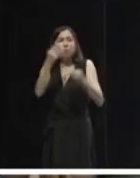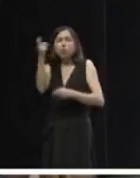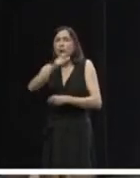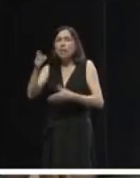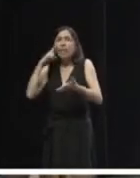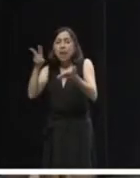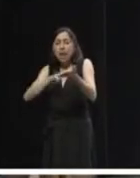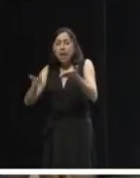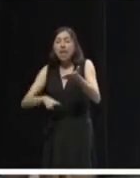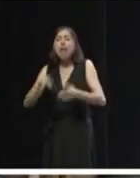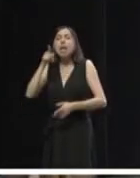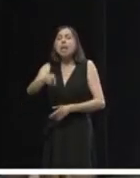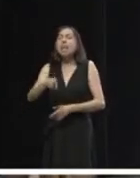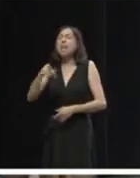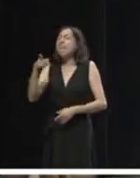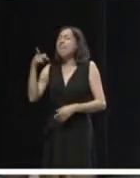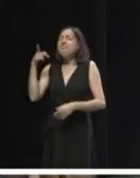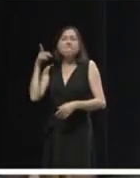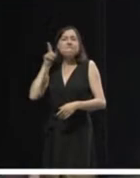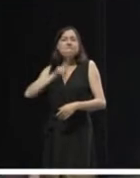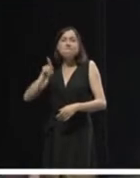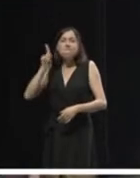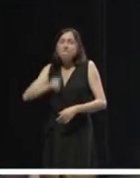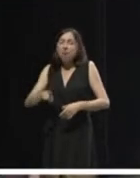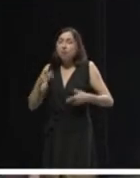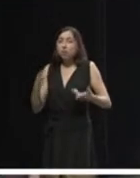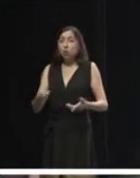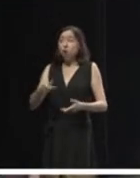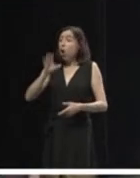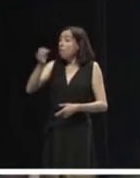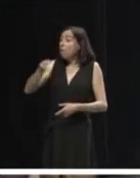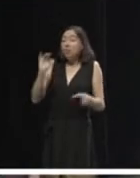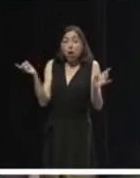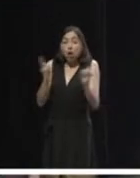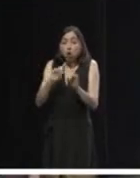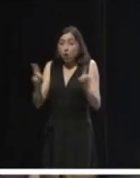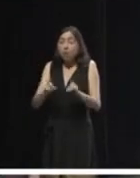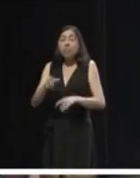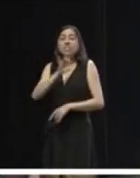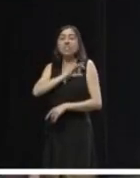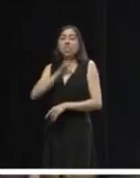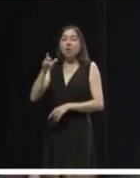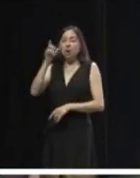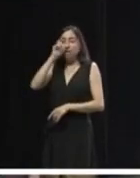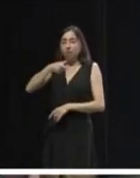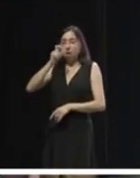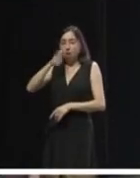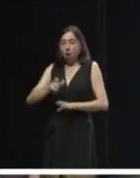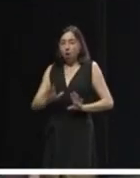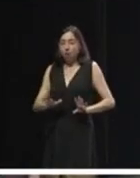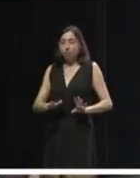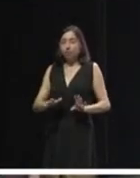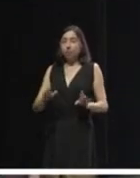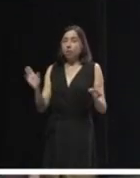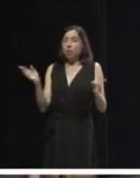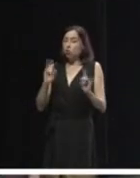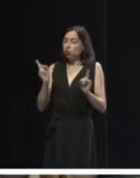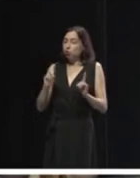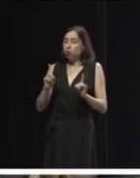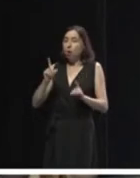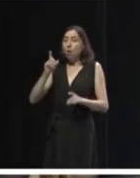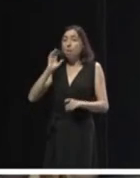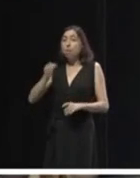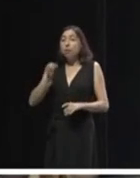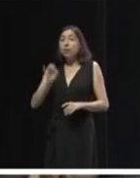es radicalmente falso. No es verdad lo que dice el señor Feijóo, pero no solamente es que no sea verdad, es